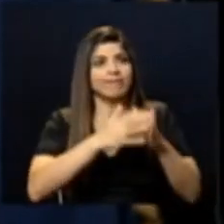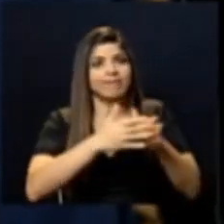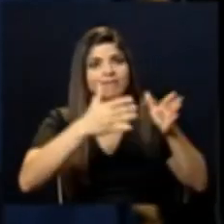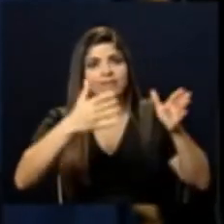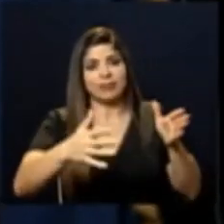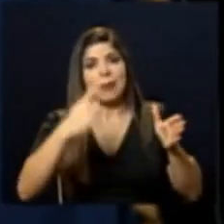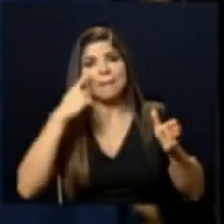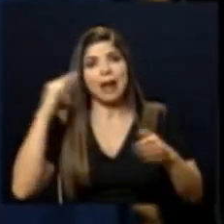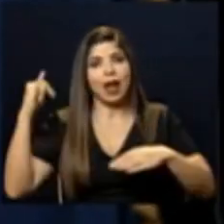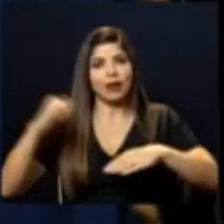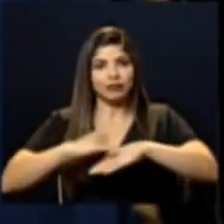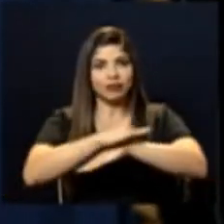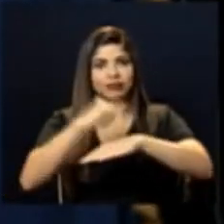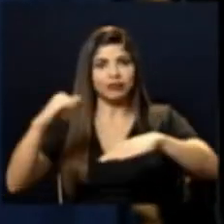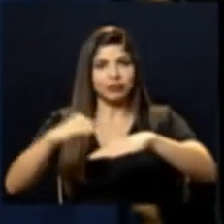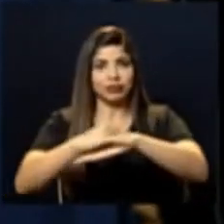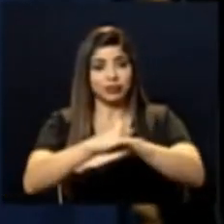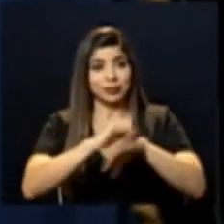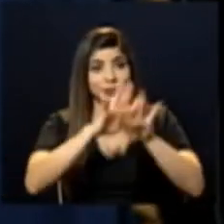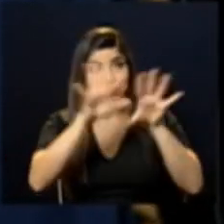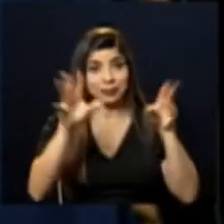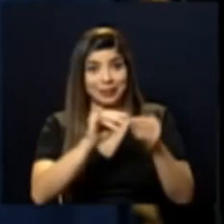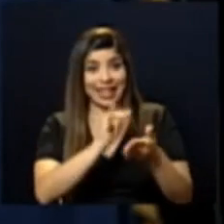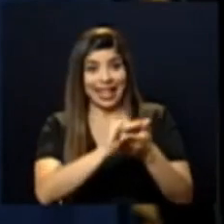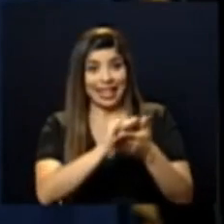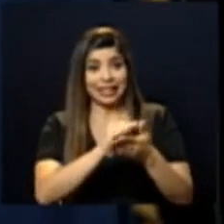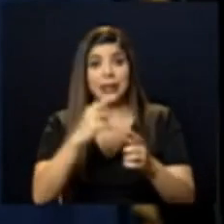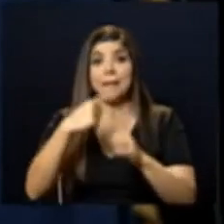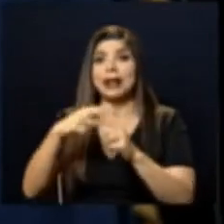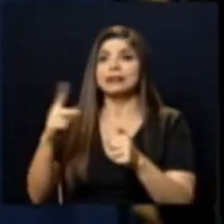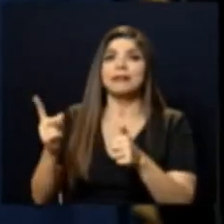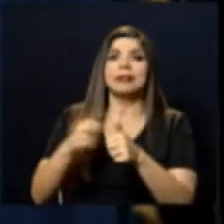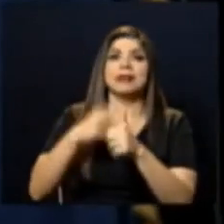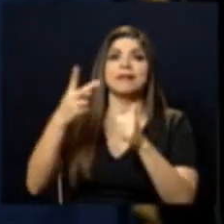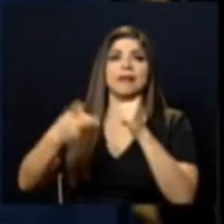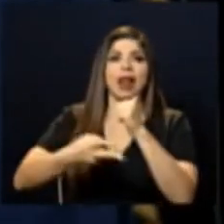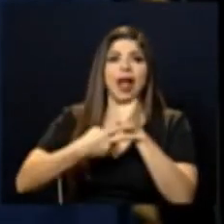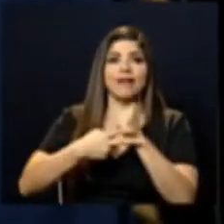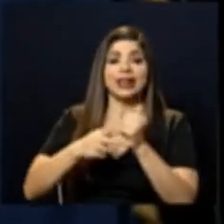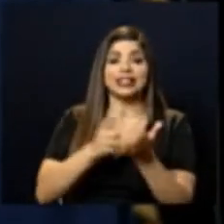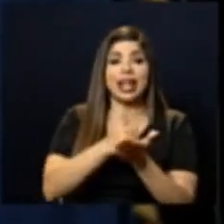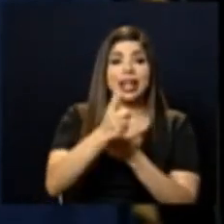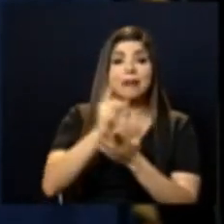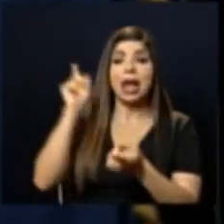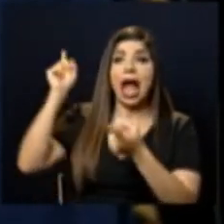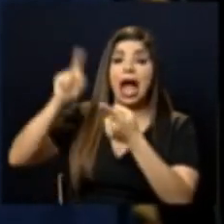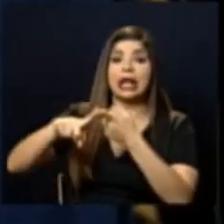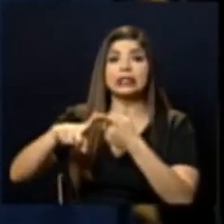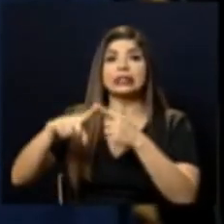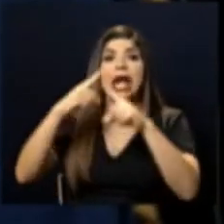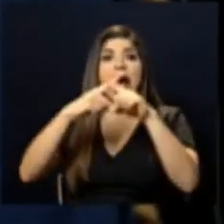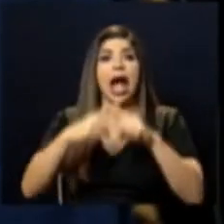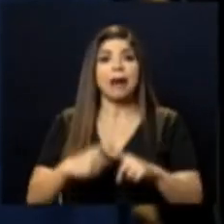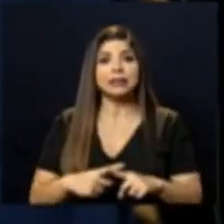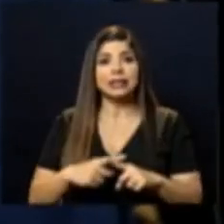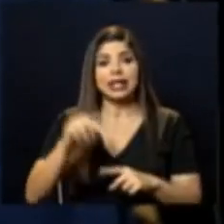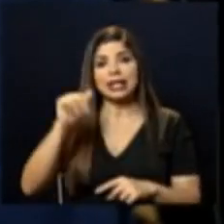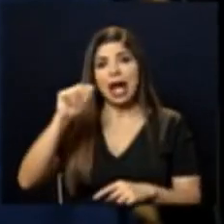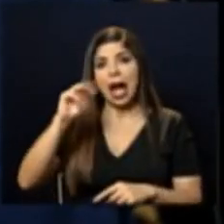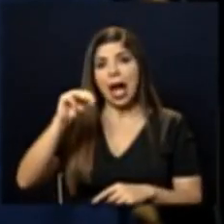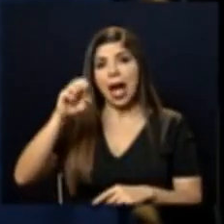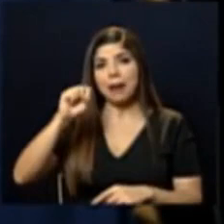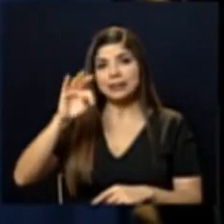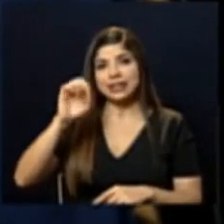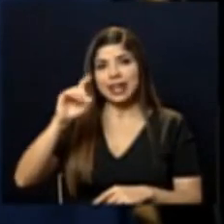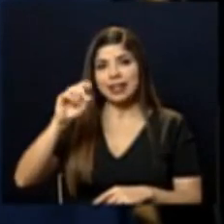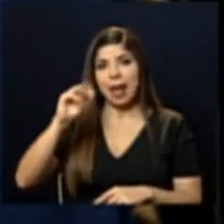terminal. Esto, junto al primer vuelo directo Liberia-Ámsterdam, seguirá impulsando el